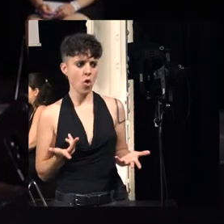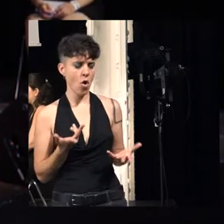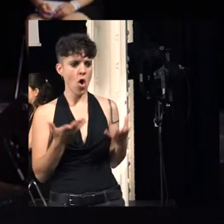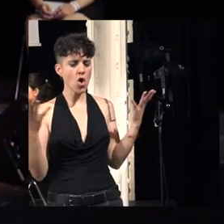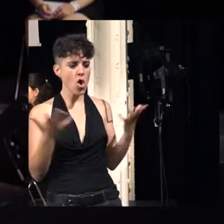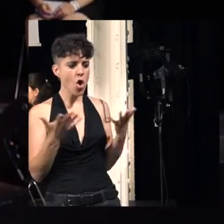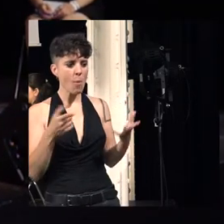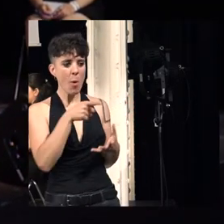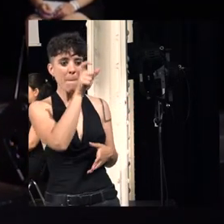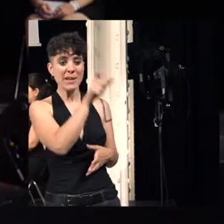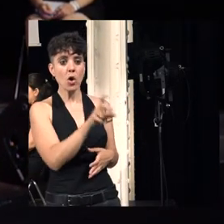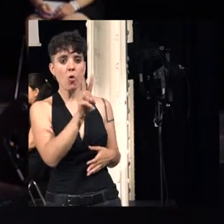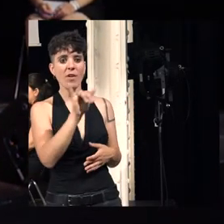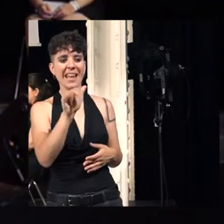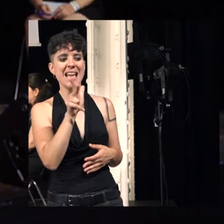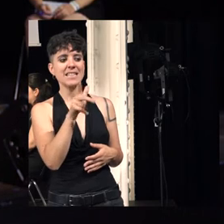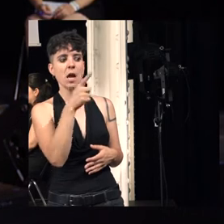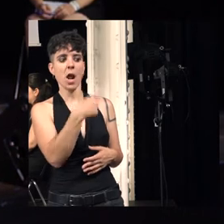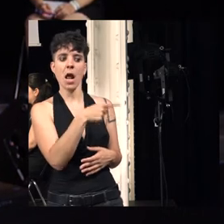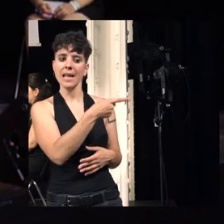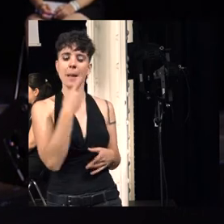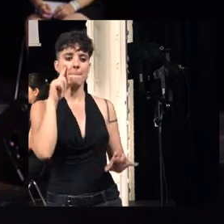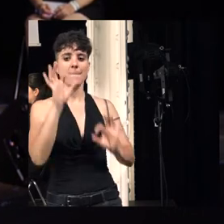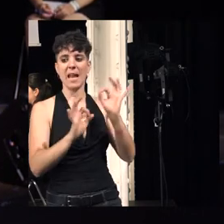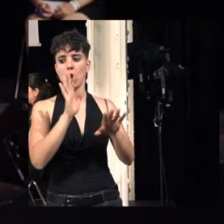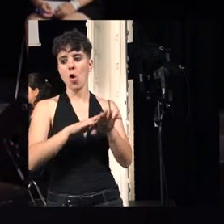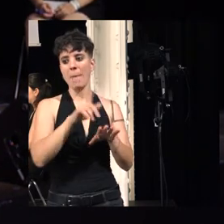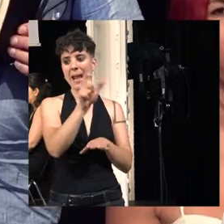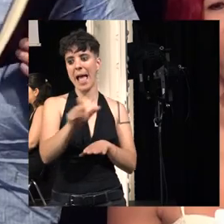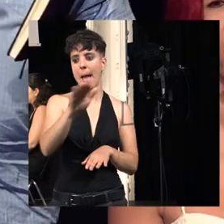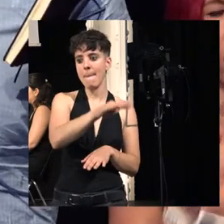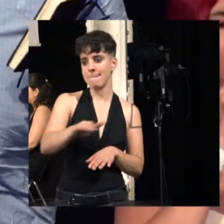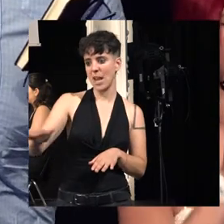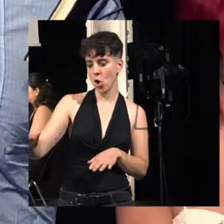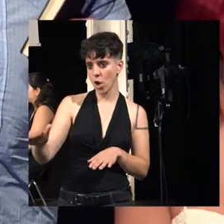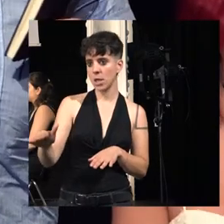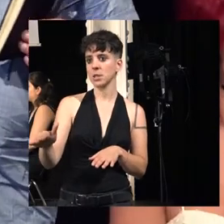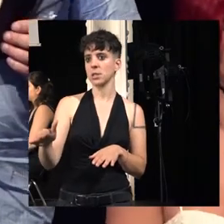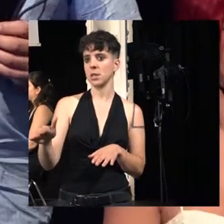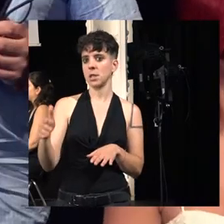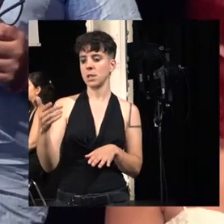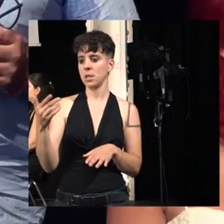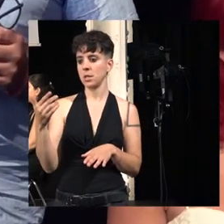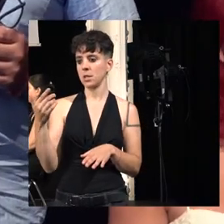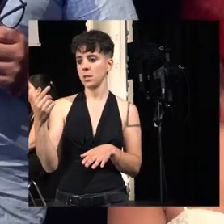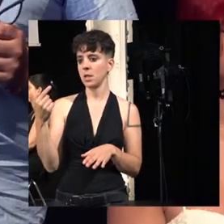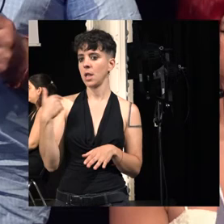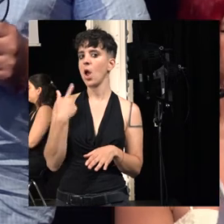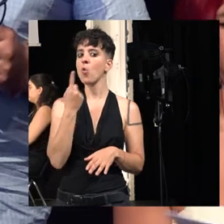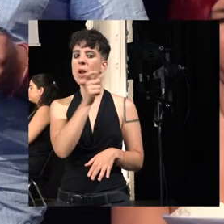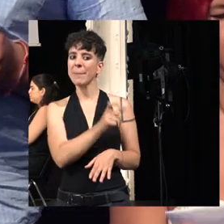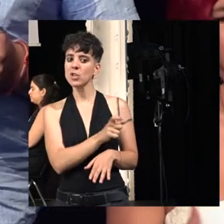los menores que atendíamos, y una persona que era gay, que podía tener intenciones con los